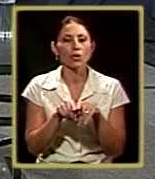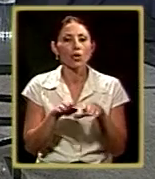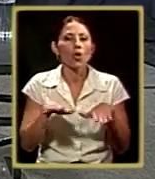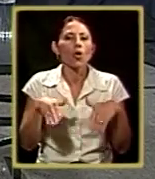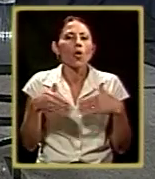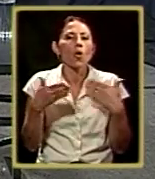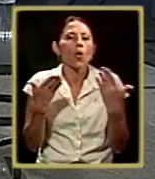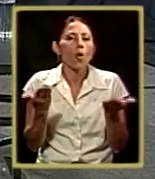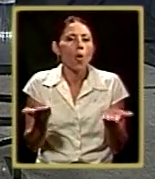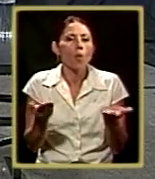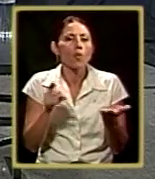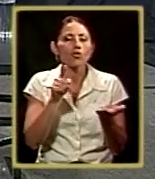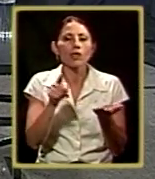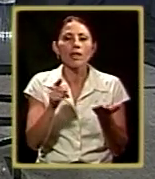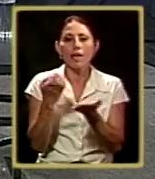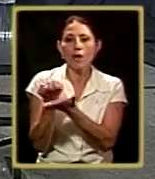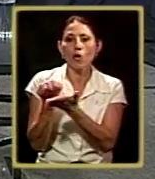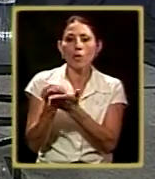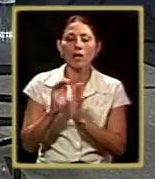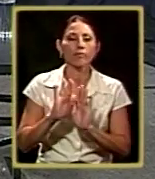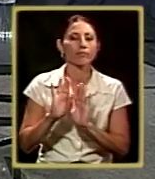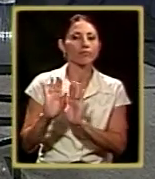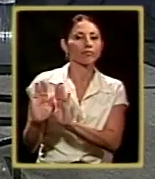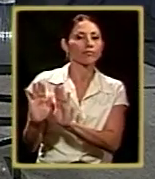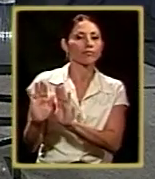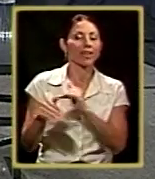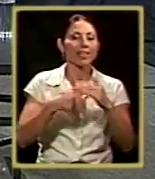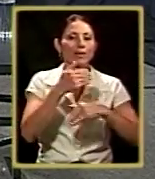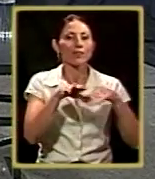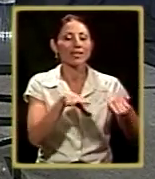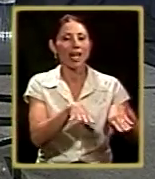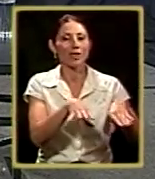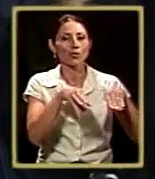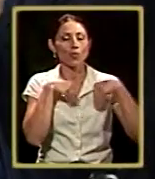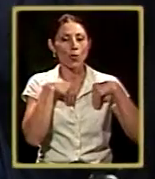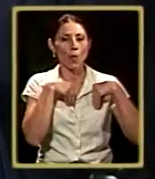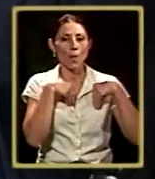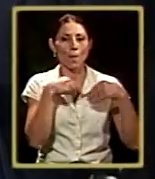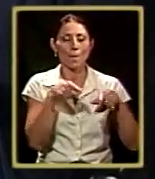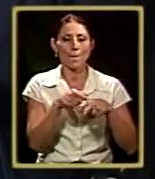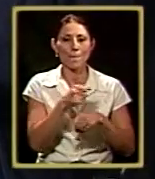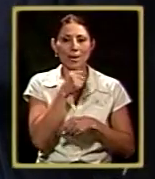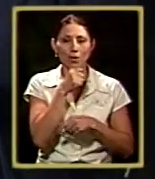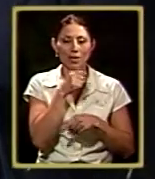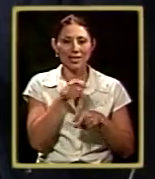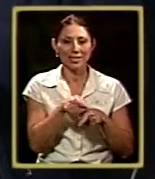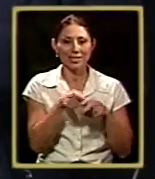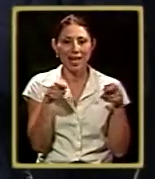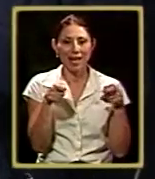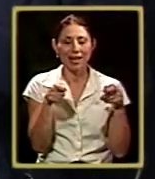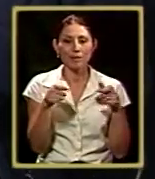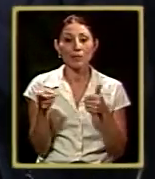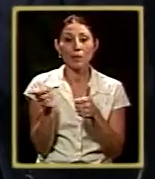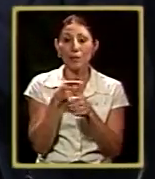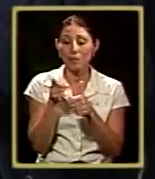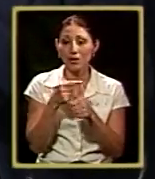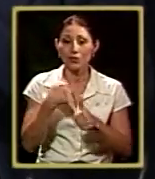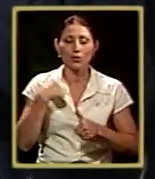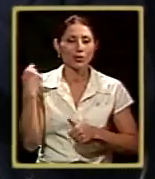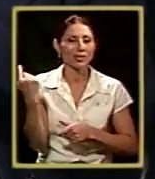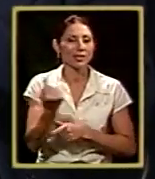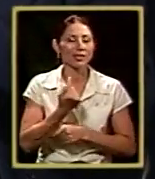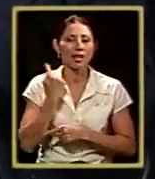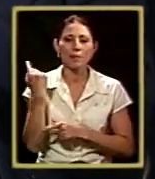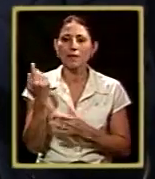colgó la sotana de economista y asumió la de periodista. Bueno, primero, yo siempre